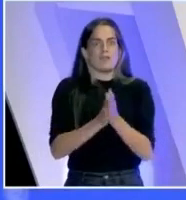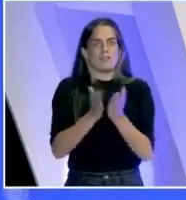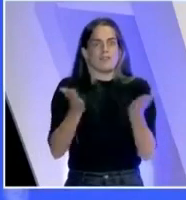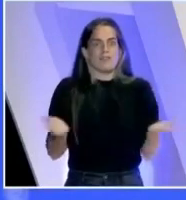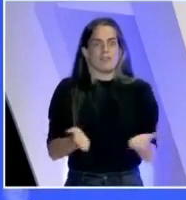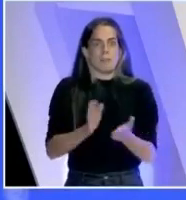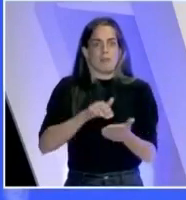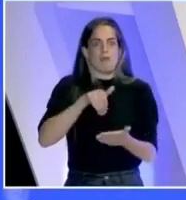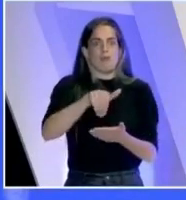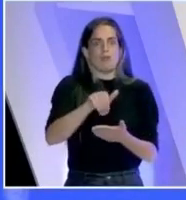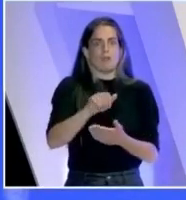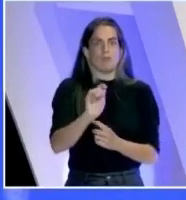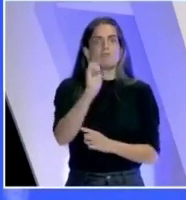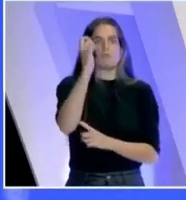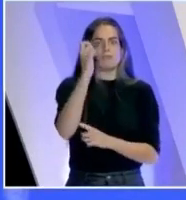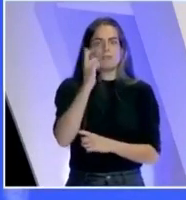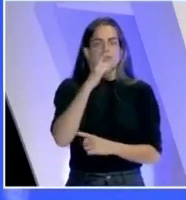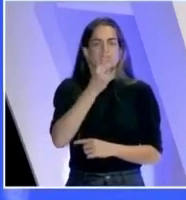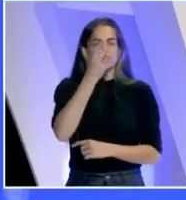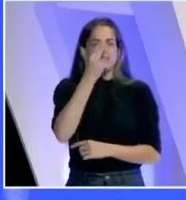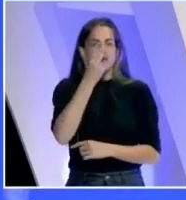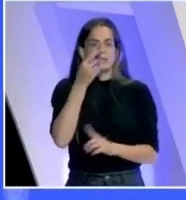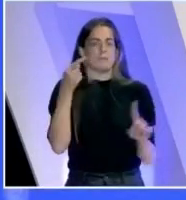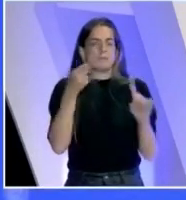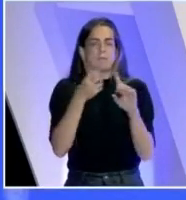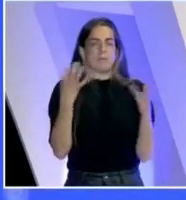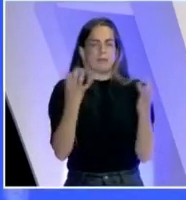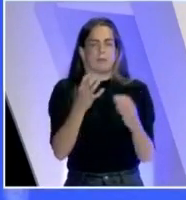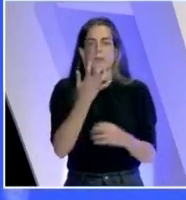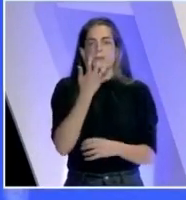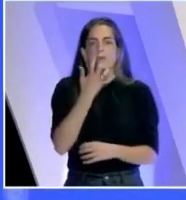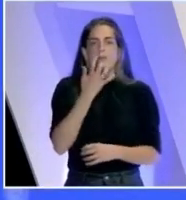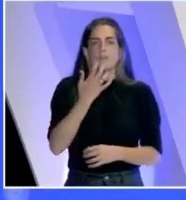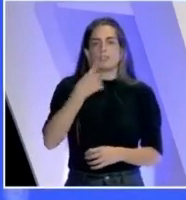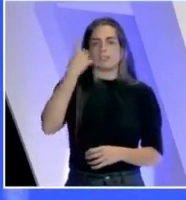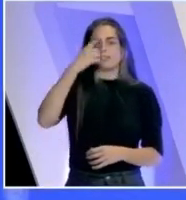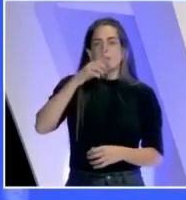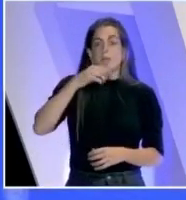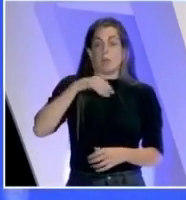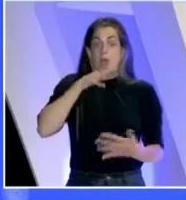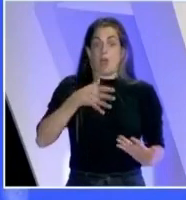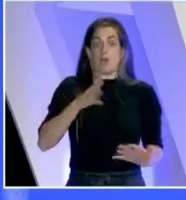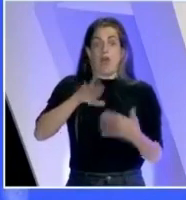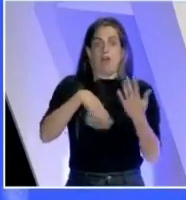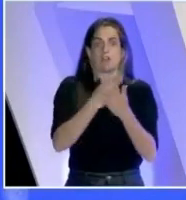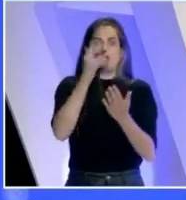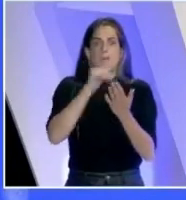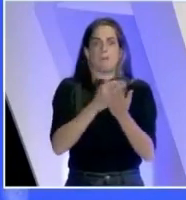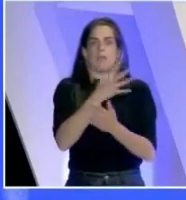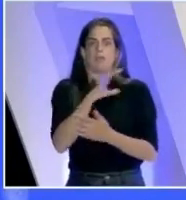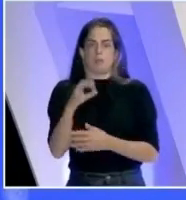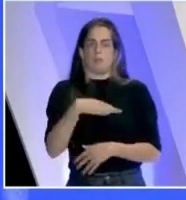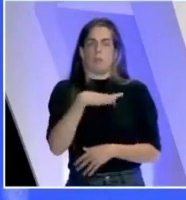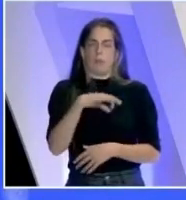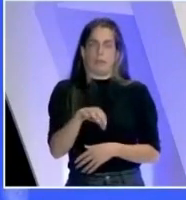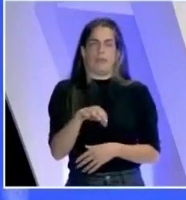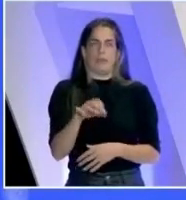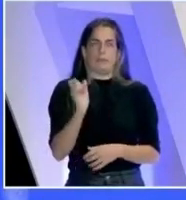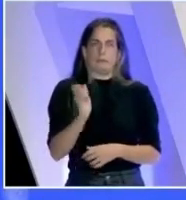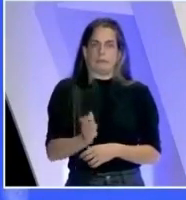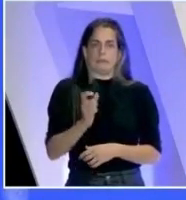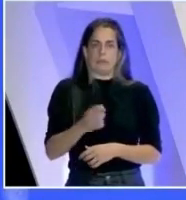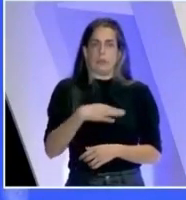ser interesante. ¿A qué me estoy refiriendo? Por ejemplo, sabemos que de aquí al año 2050 es muy probable, es más que probable,